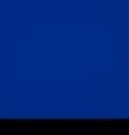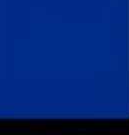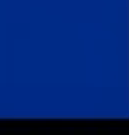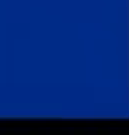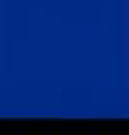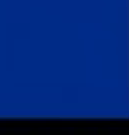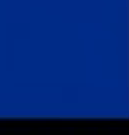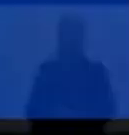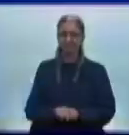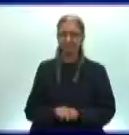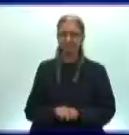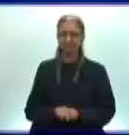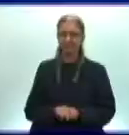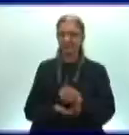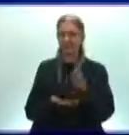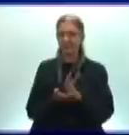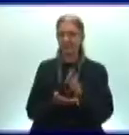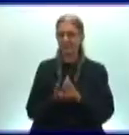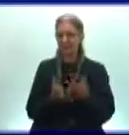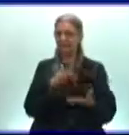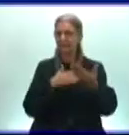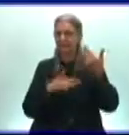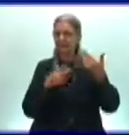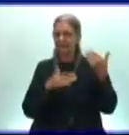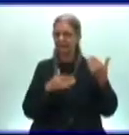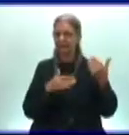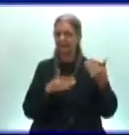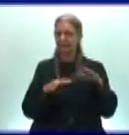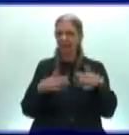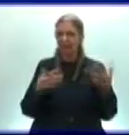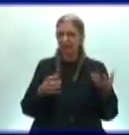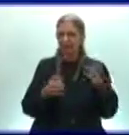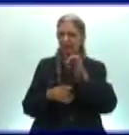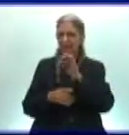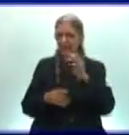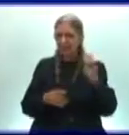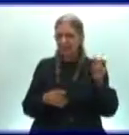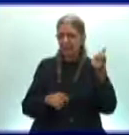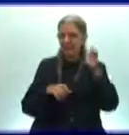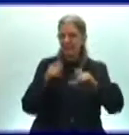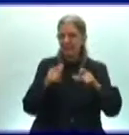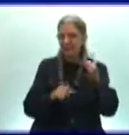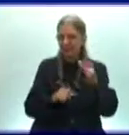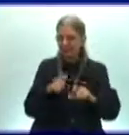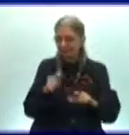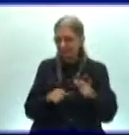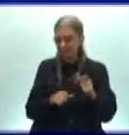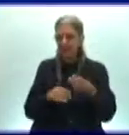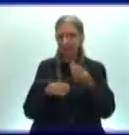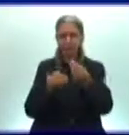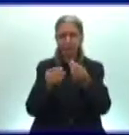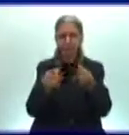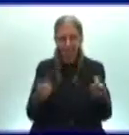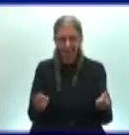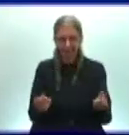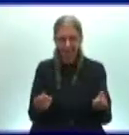En clases también estudiamos las fórmulas químicas de las sustancias. Recuerden que las fórmulas químicas